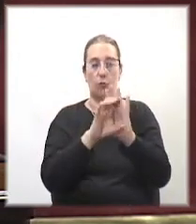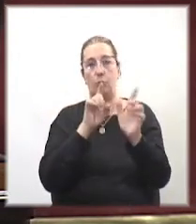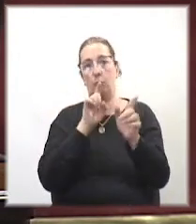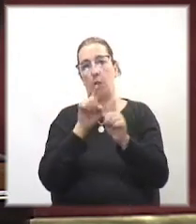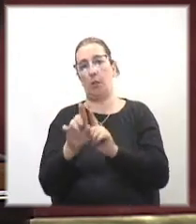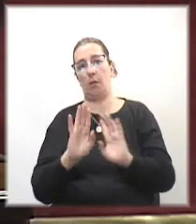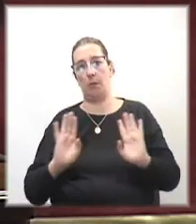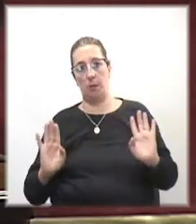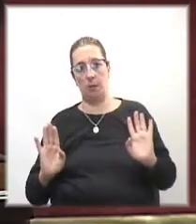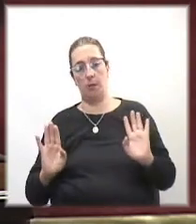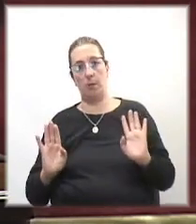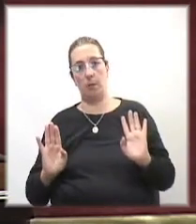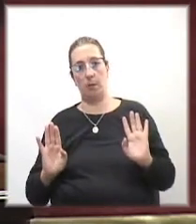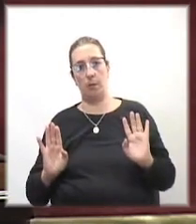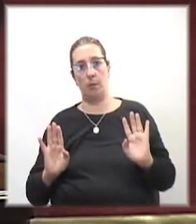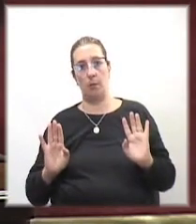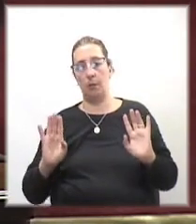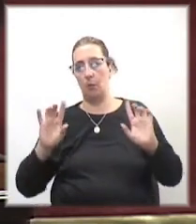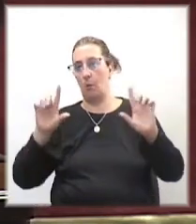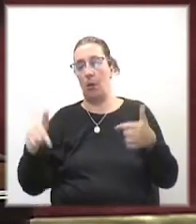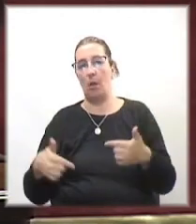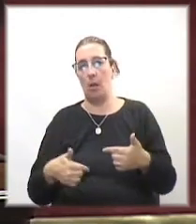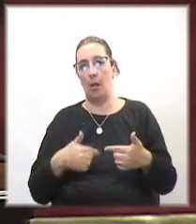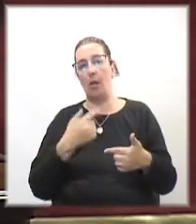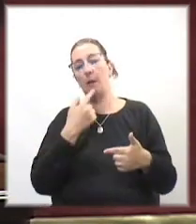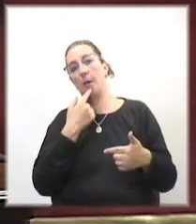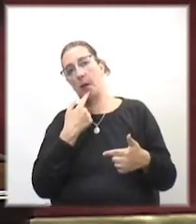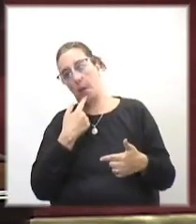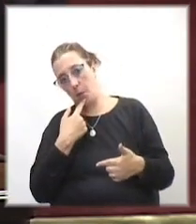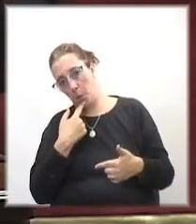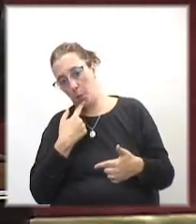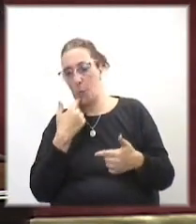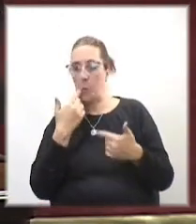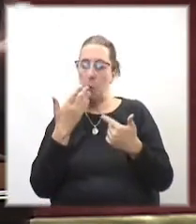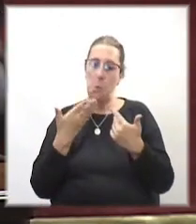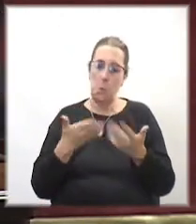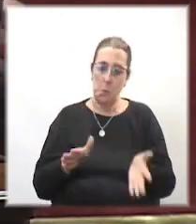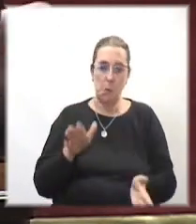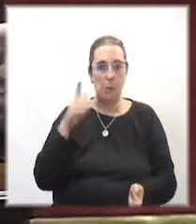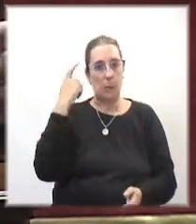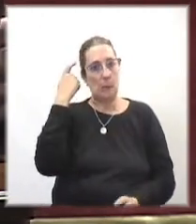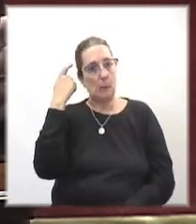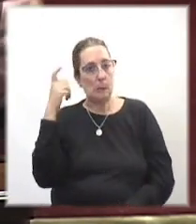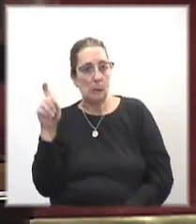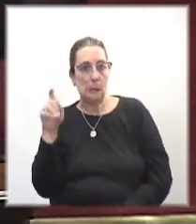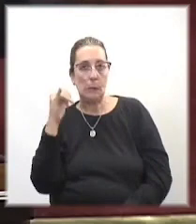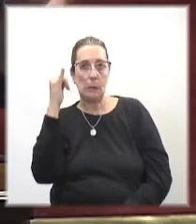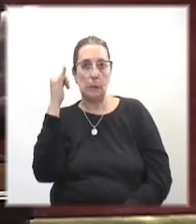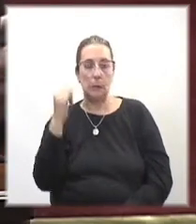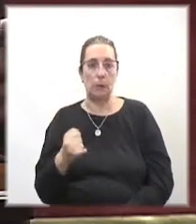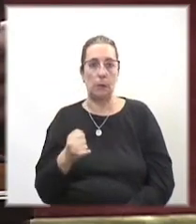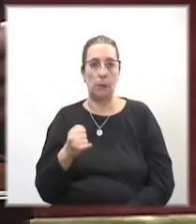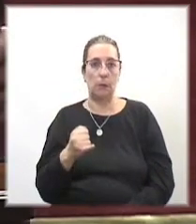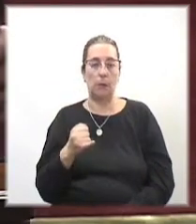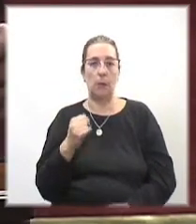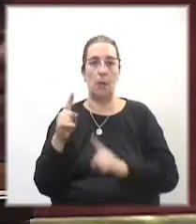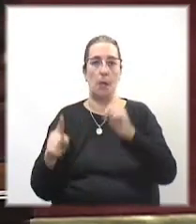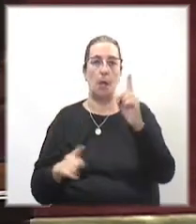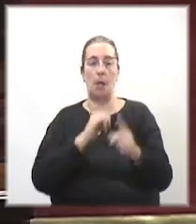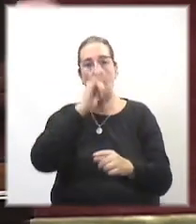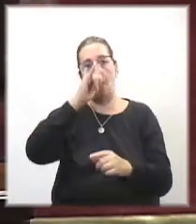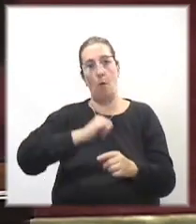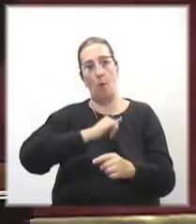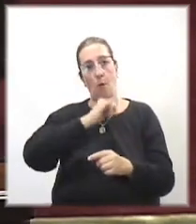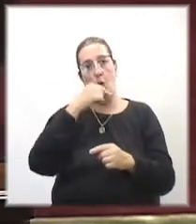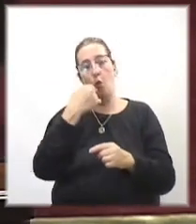directamente. No tenemos eso, tenemos la duda, tenemos los indicios, como puede haber algún informe que otro y